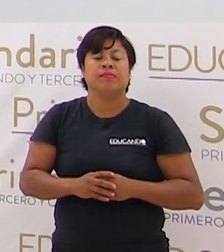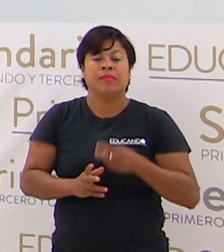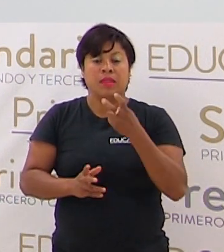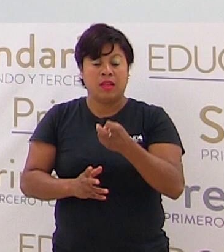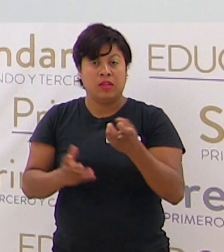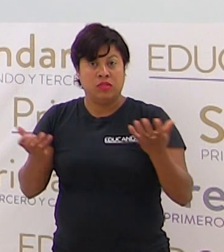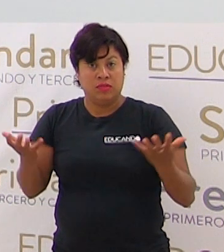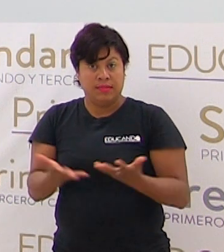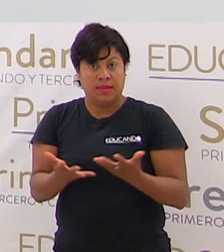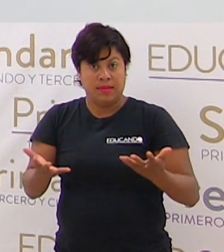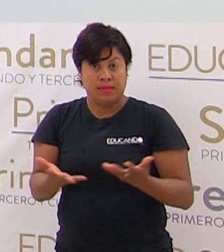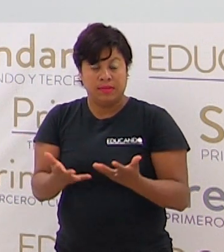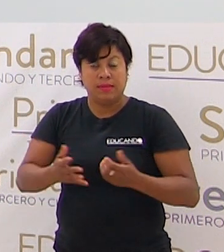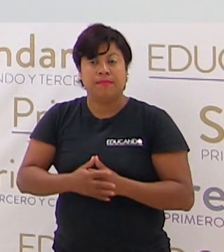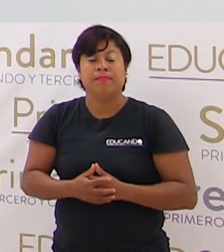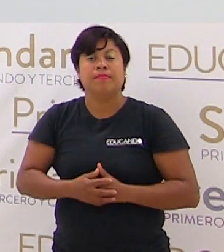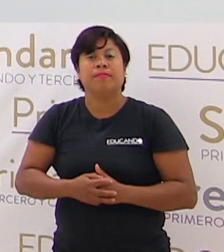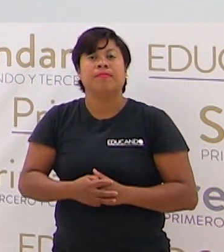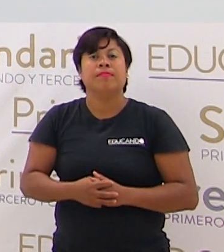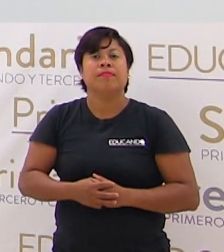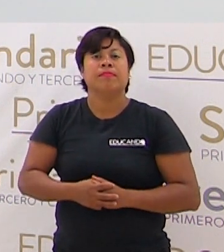se realiza,